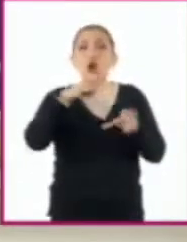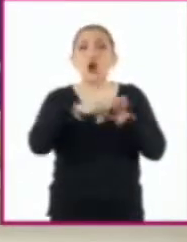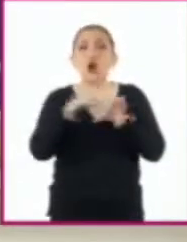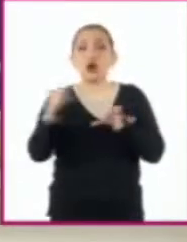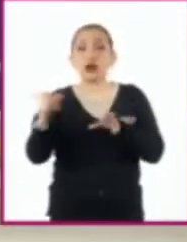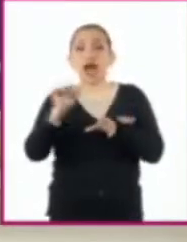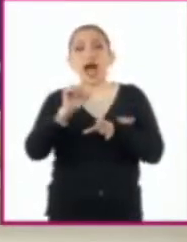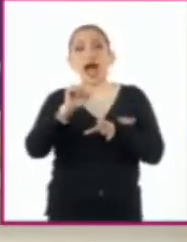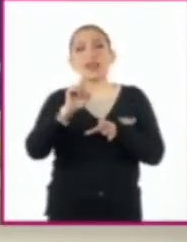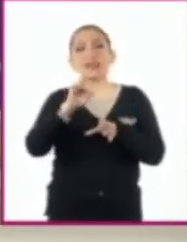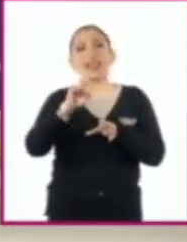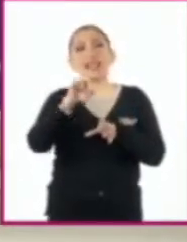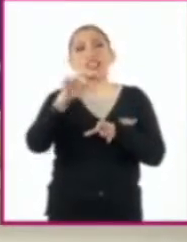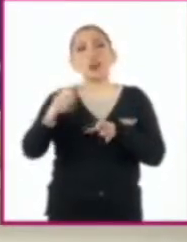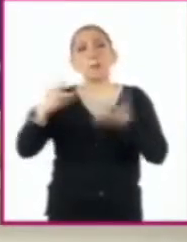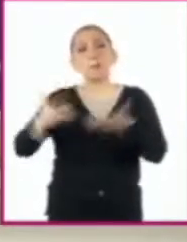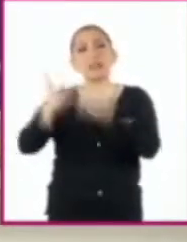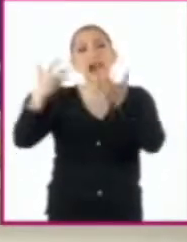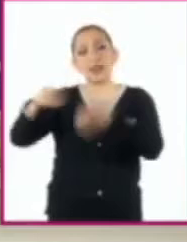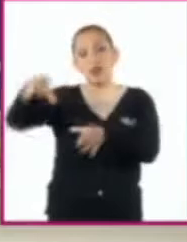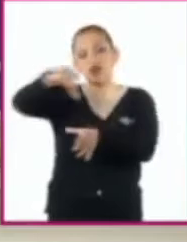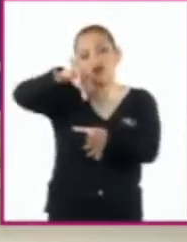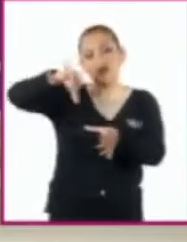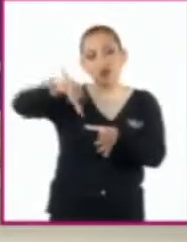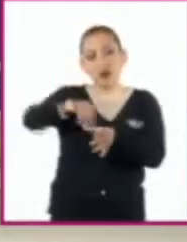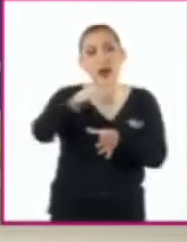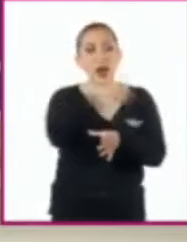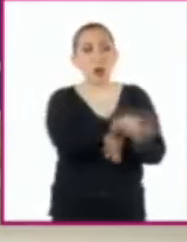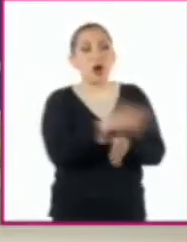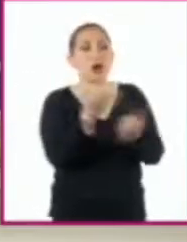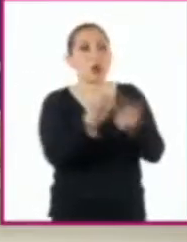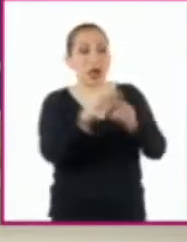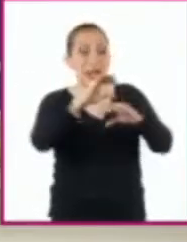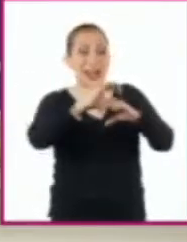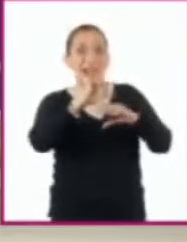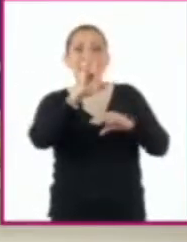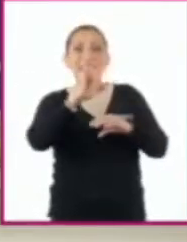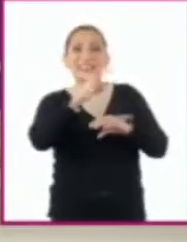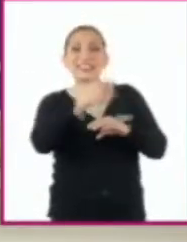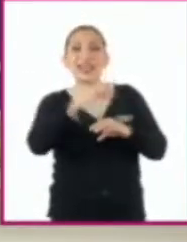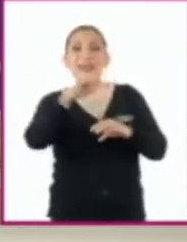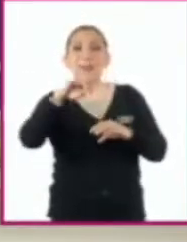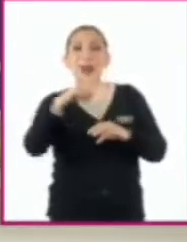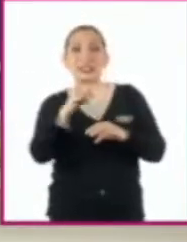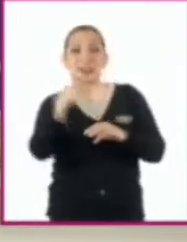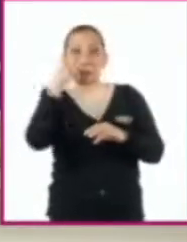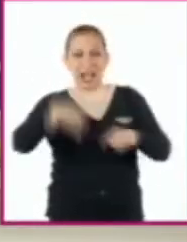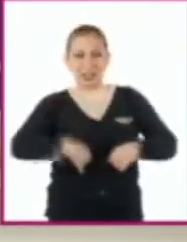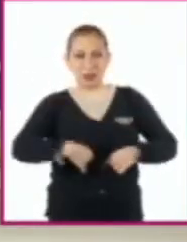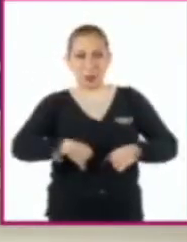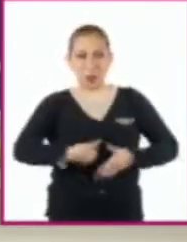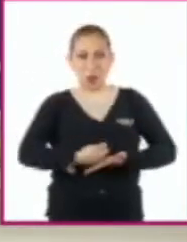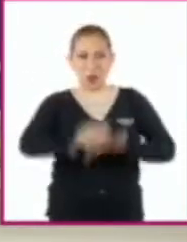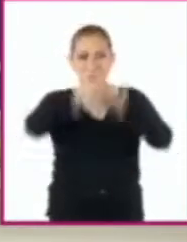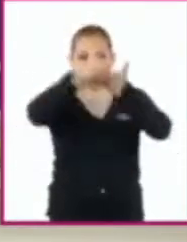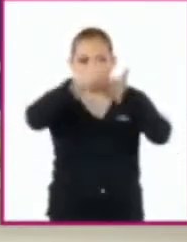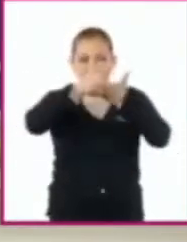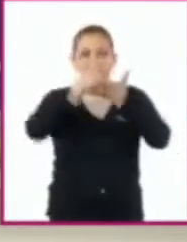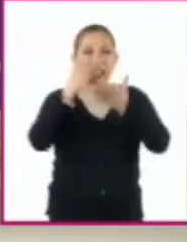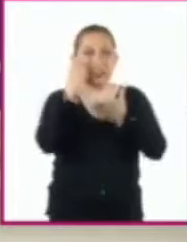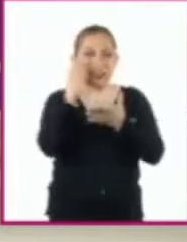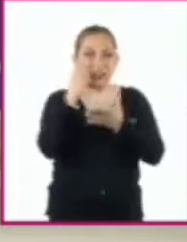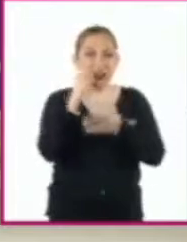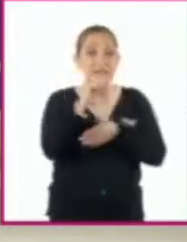un aderezo de ensalada. Las suspensiones, como la leche de magnesia que se utiliza como un antiácido estomacal y el agua de